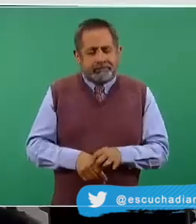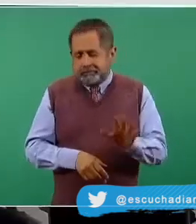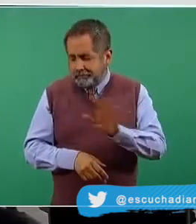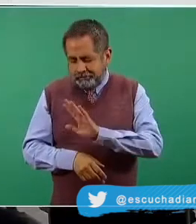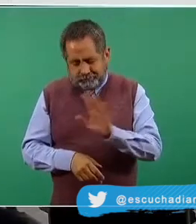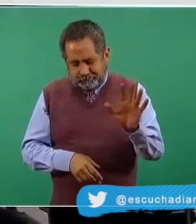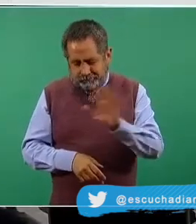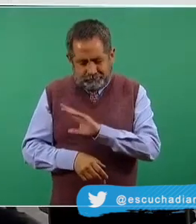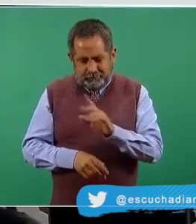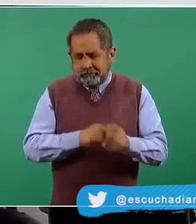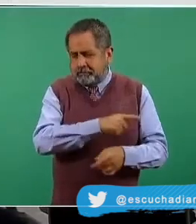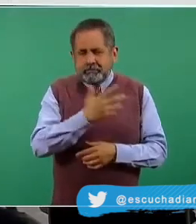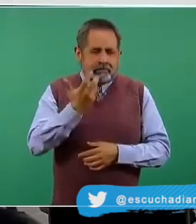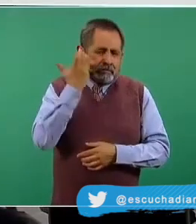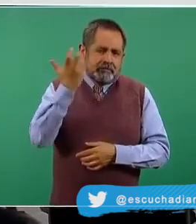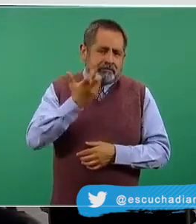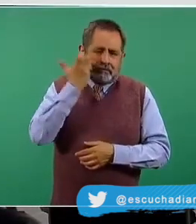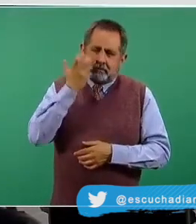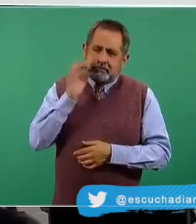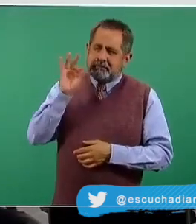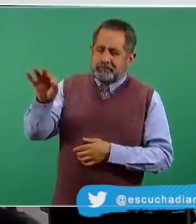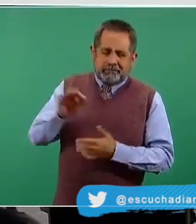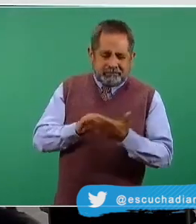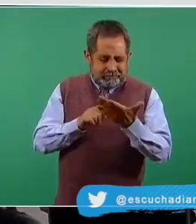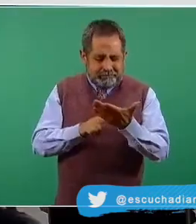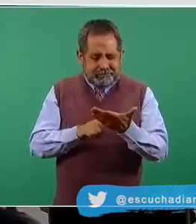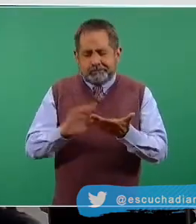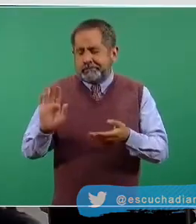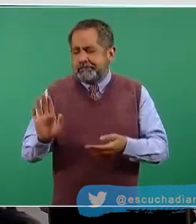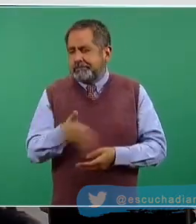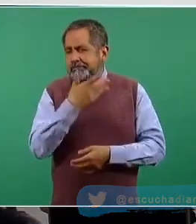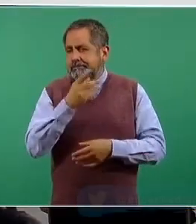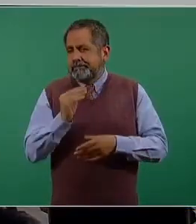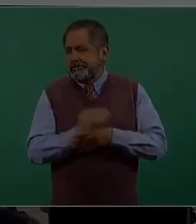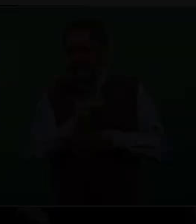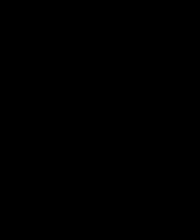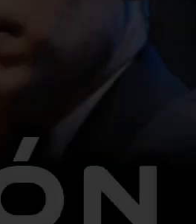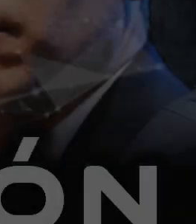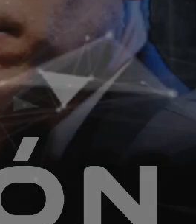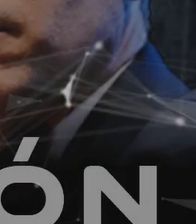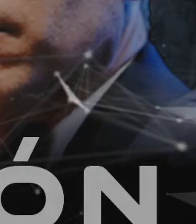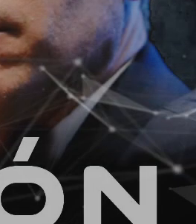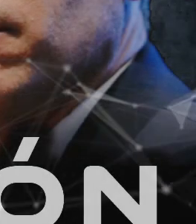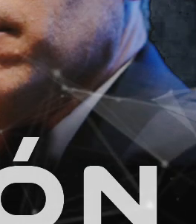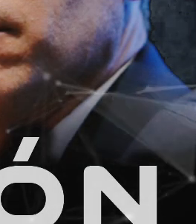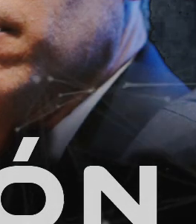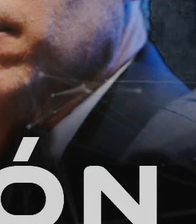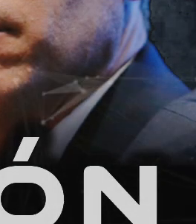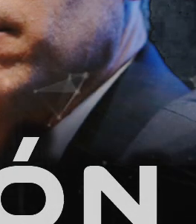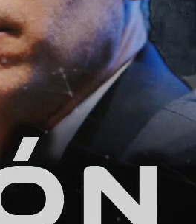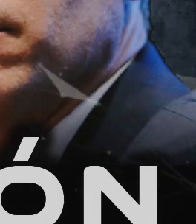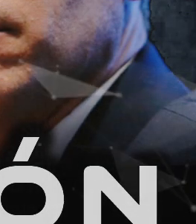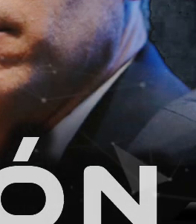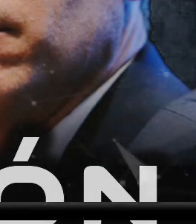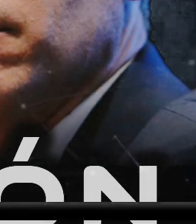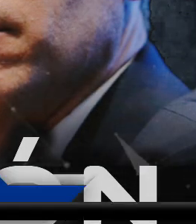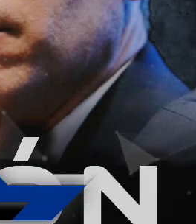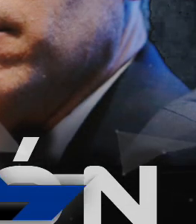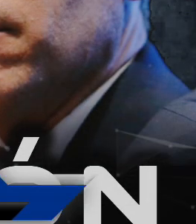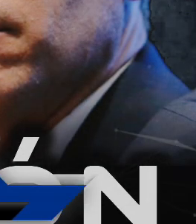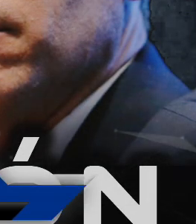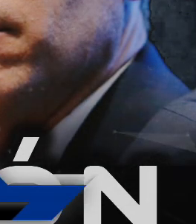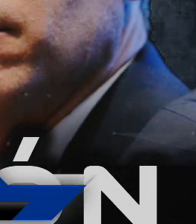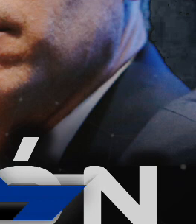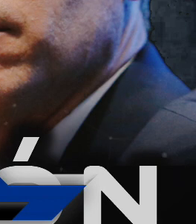confundir y engañar y desecha esa información que tiene ese propósito ya